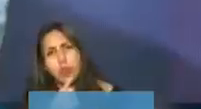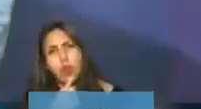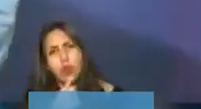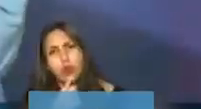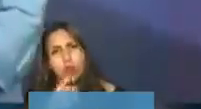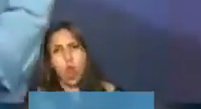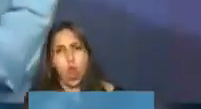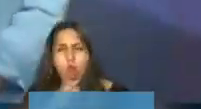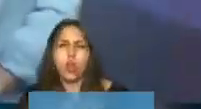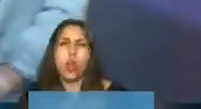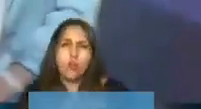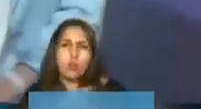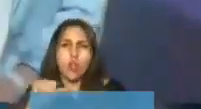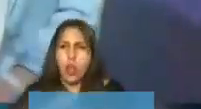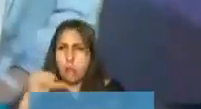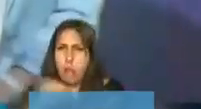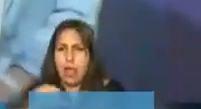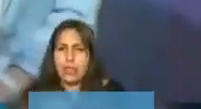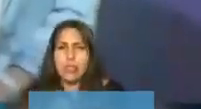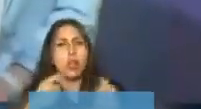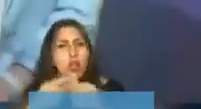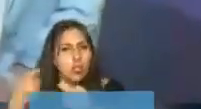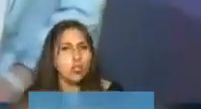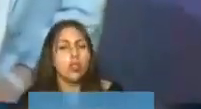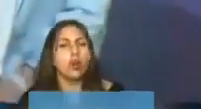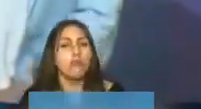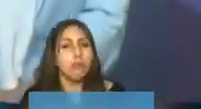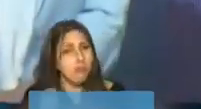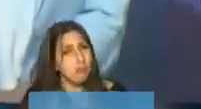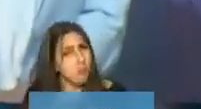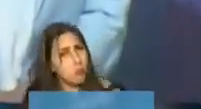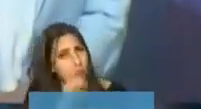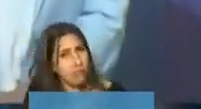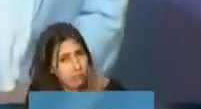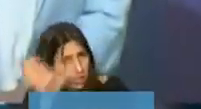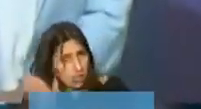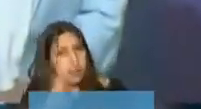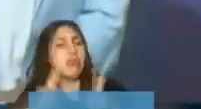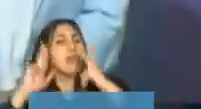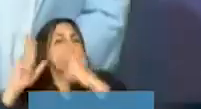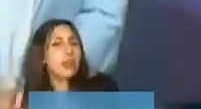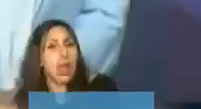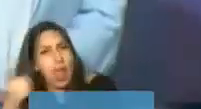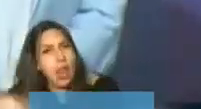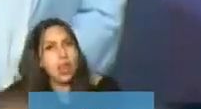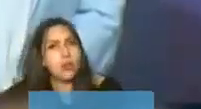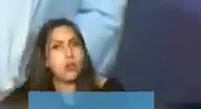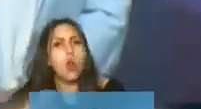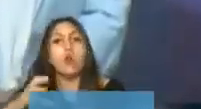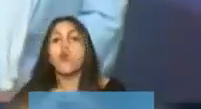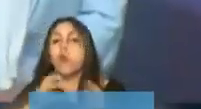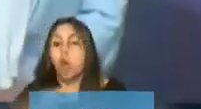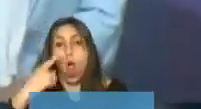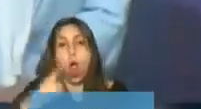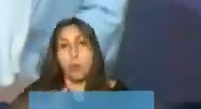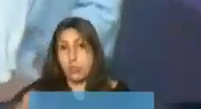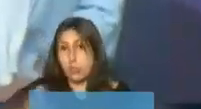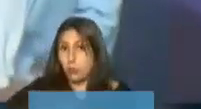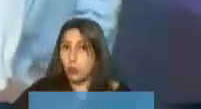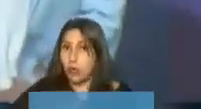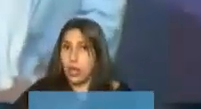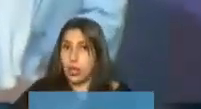estar en este compromiso con el país, en esta coalición, díganle que un grupo de hombres y mujeres,